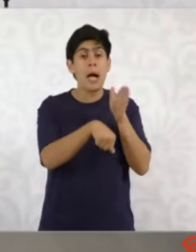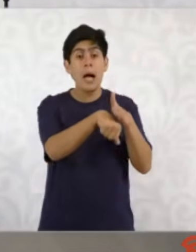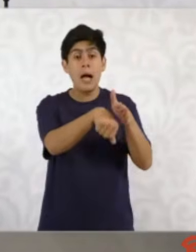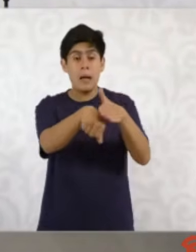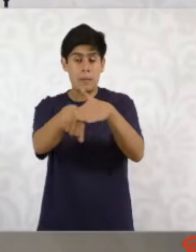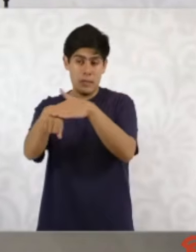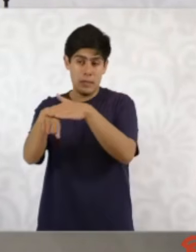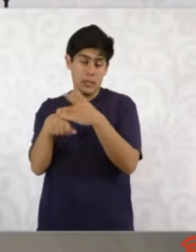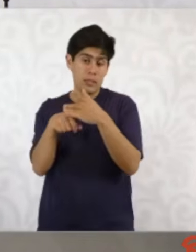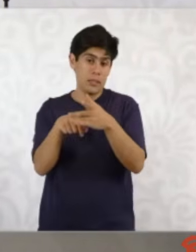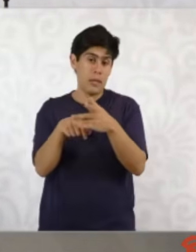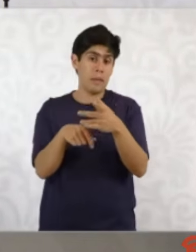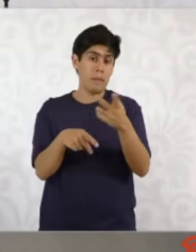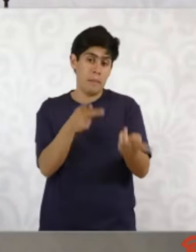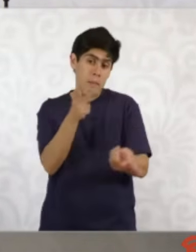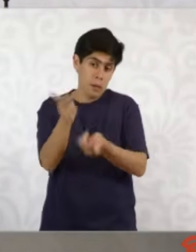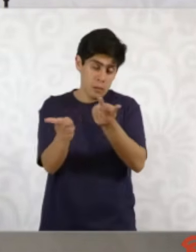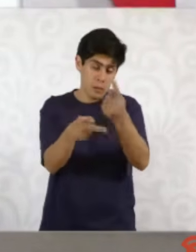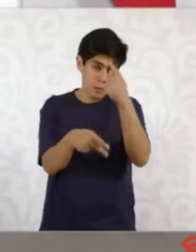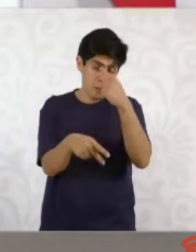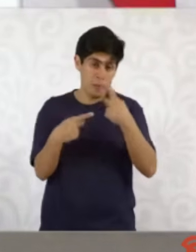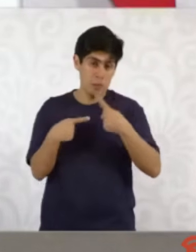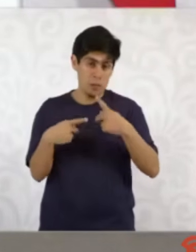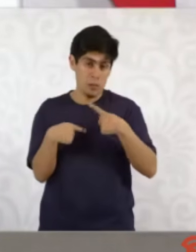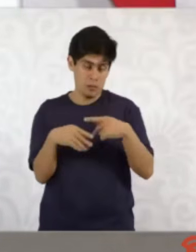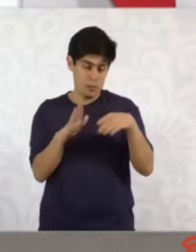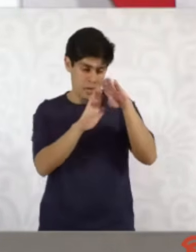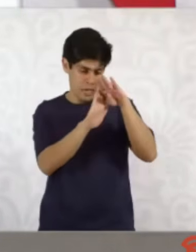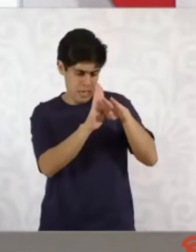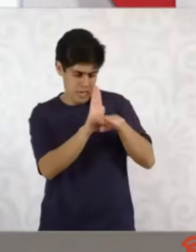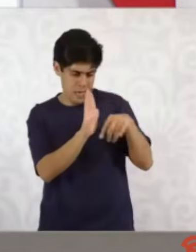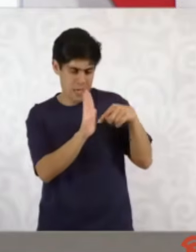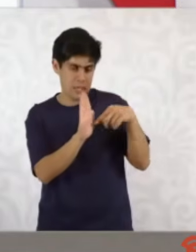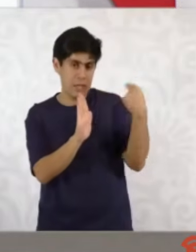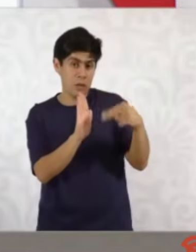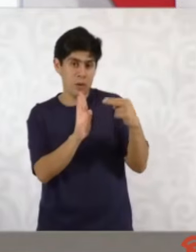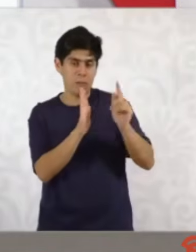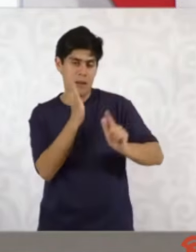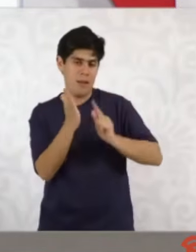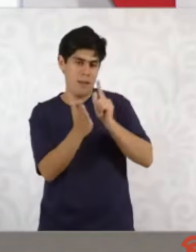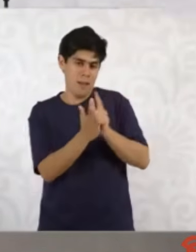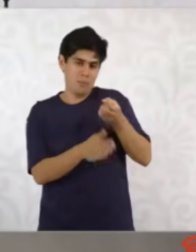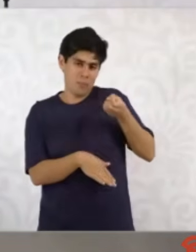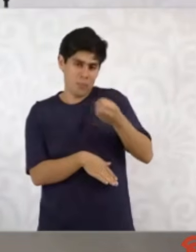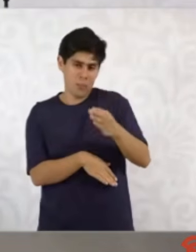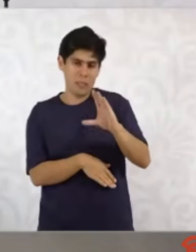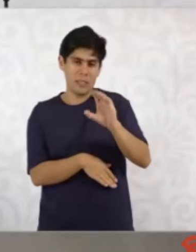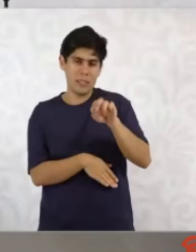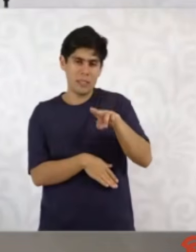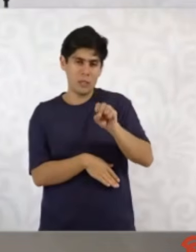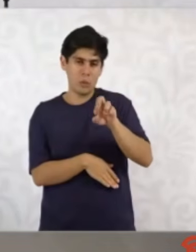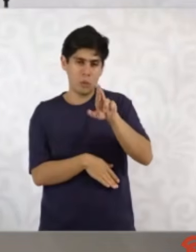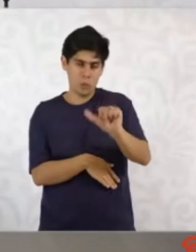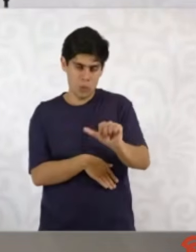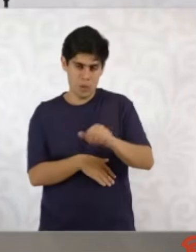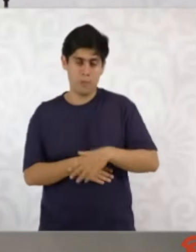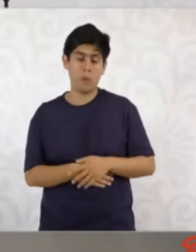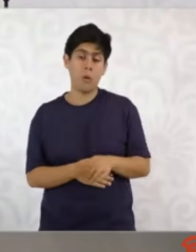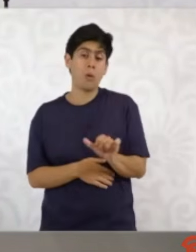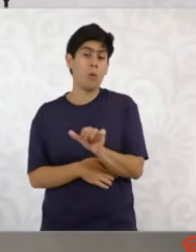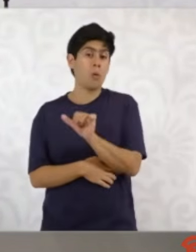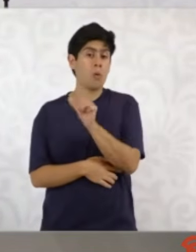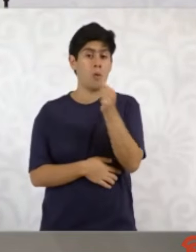consulta pública sobre lineamientos de la ley censura, advierten censura por regulación